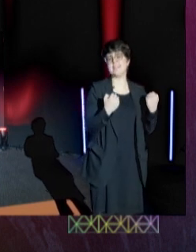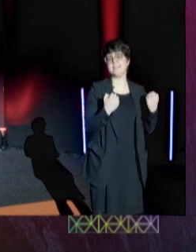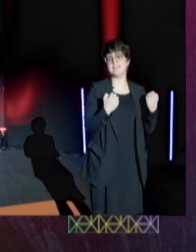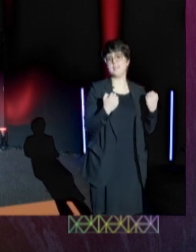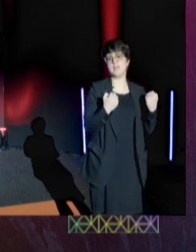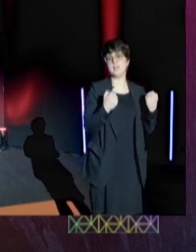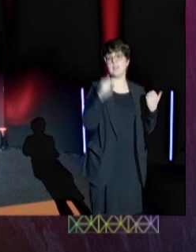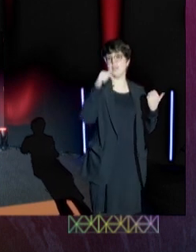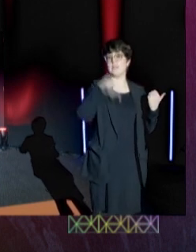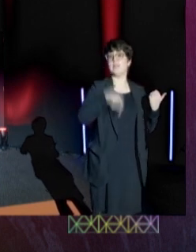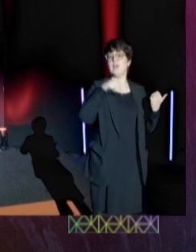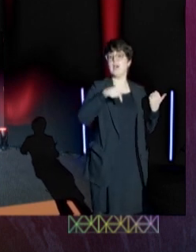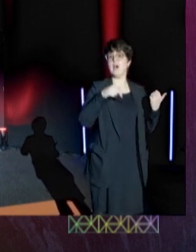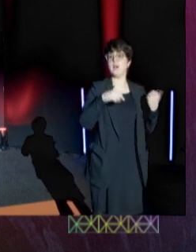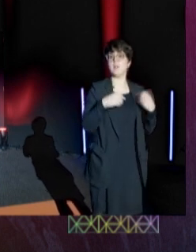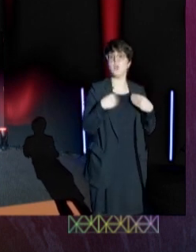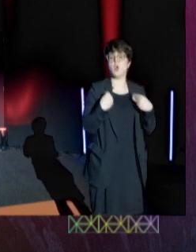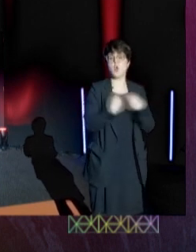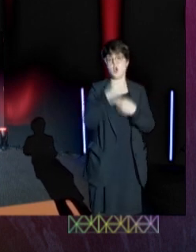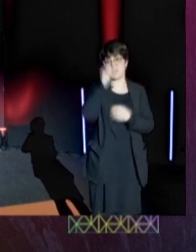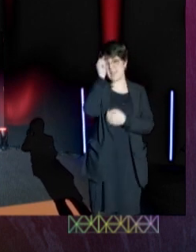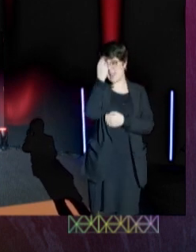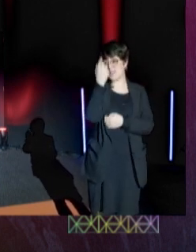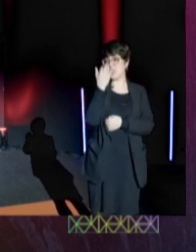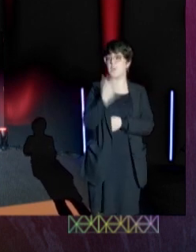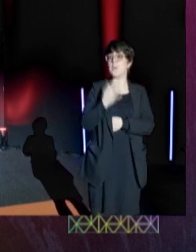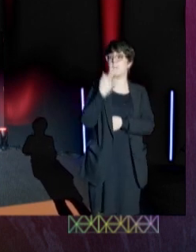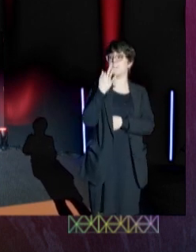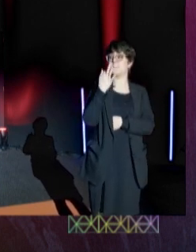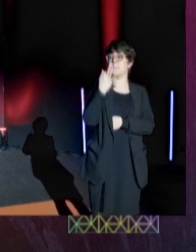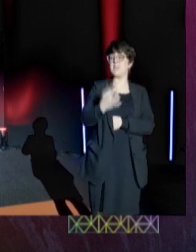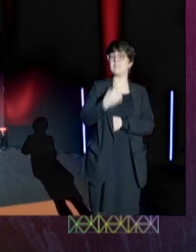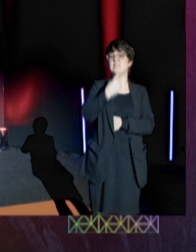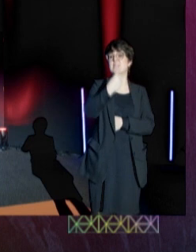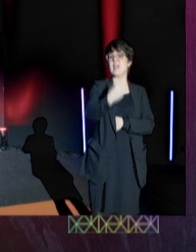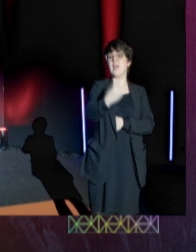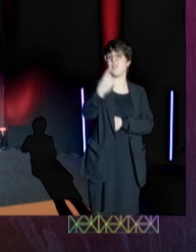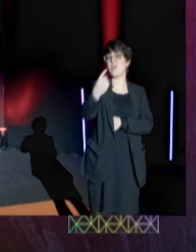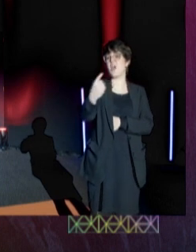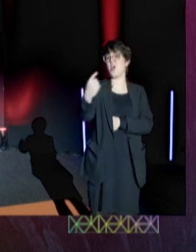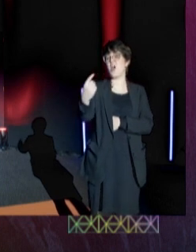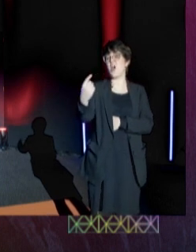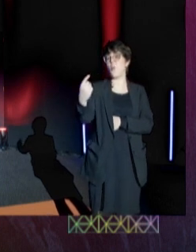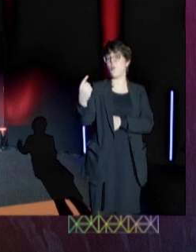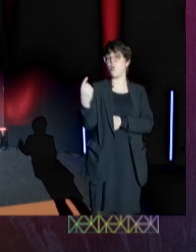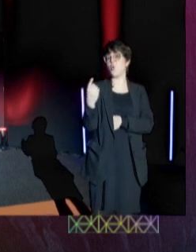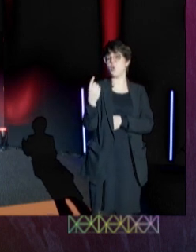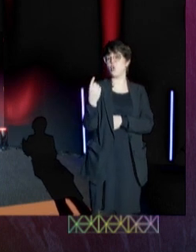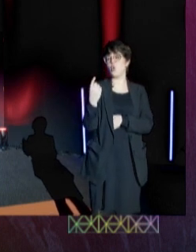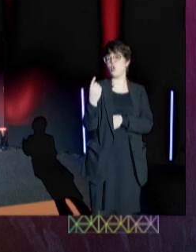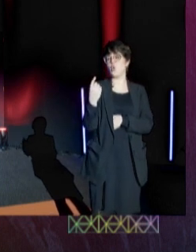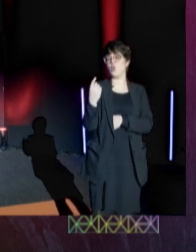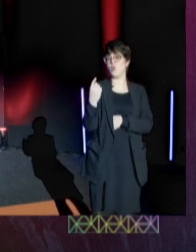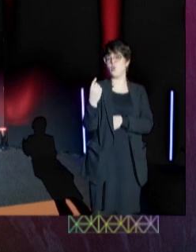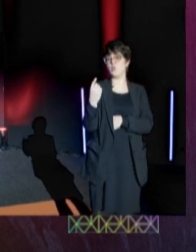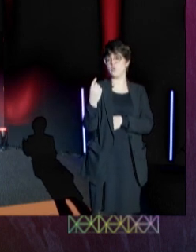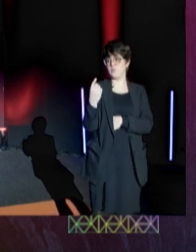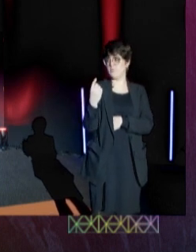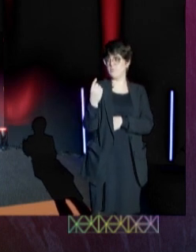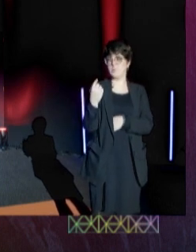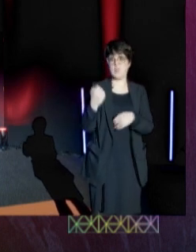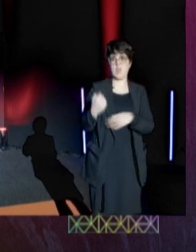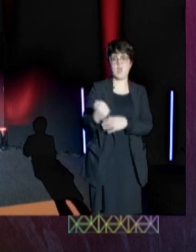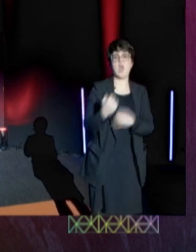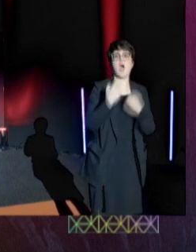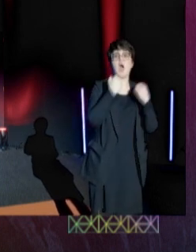aquí aquí como un talento y como cada uno de estos en cada uno de estos de estos eh e de estas palancas